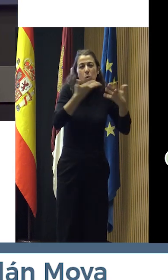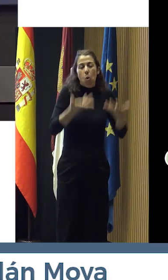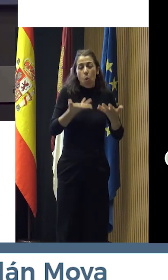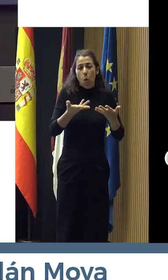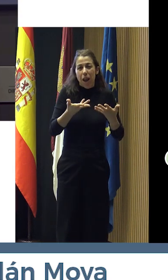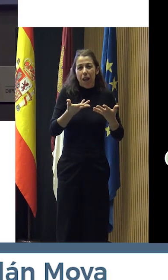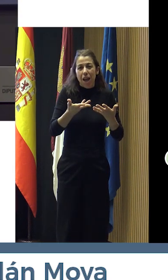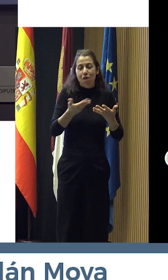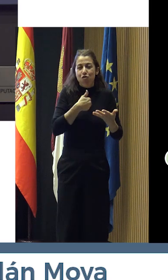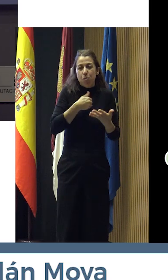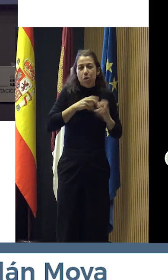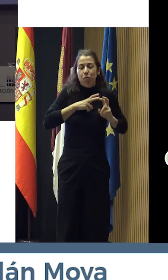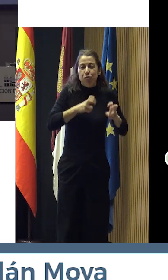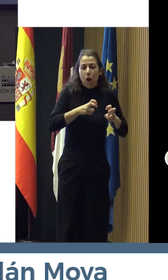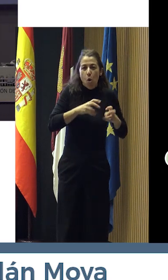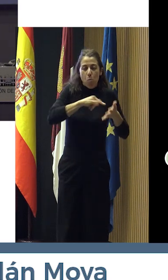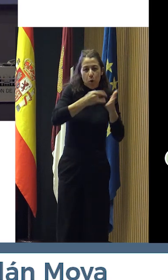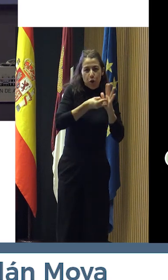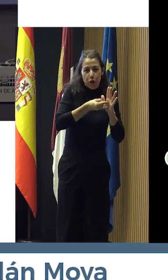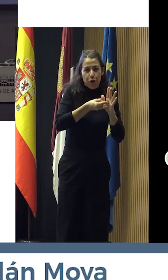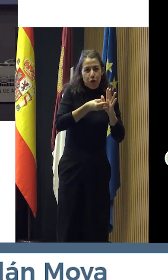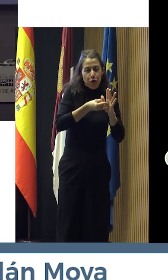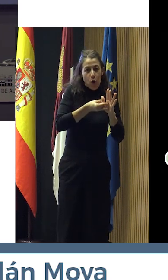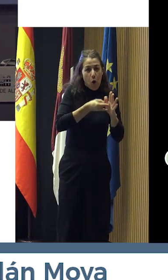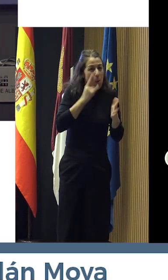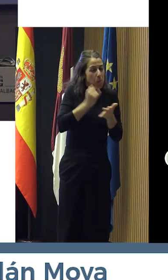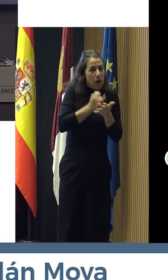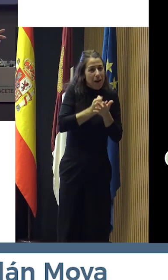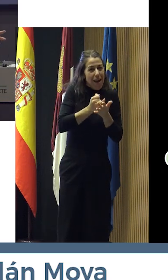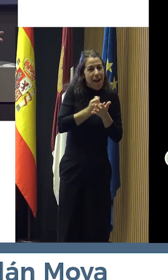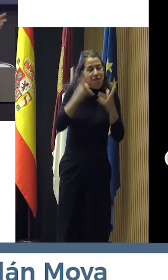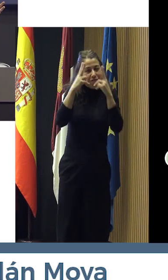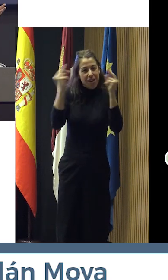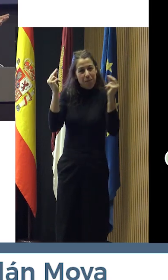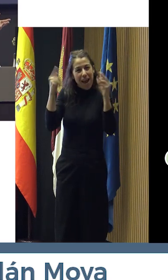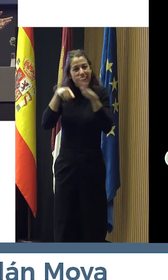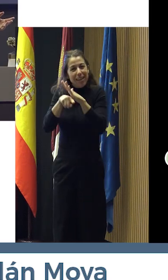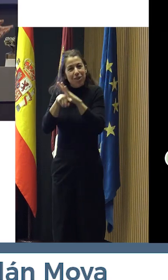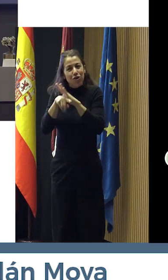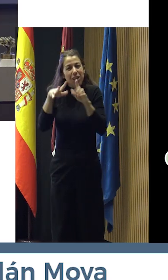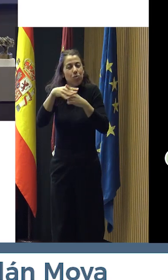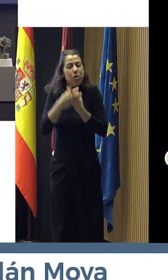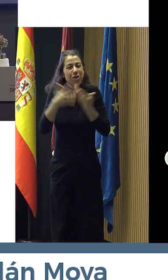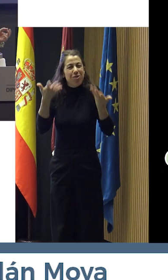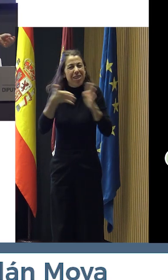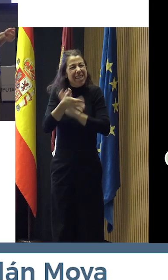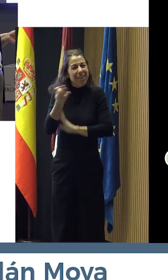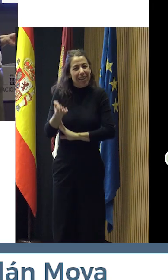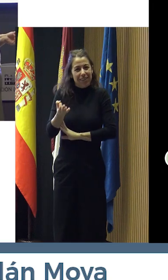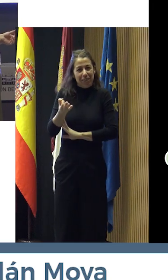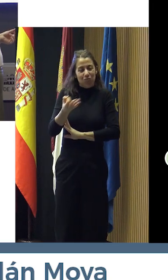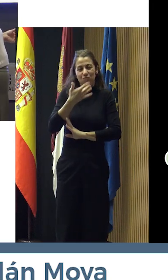puesta en marcha de un proyecto piloto de enfermera gestora de casos. ¿Qué es la enfermera gestora de casos? Pues a